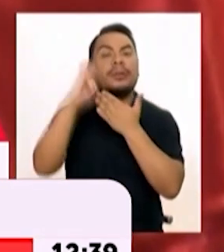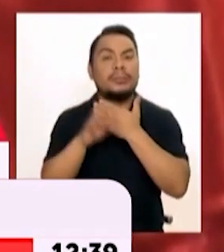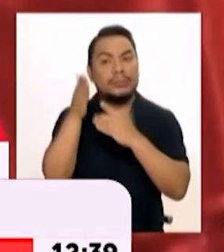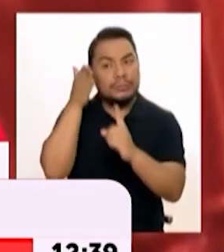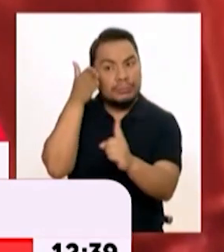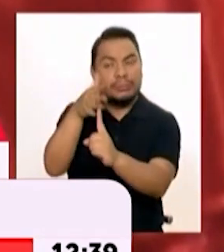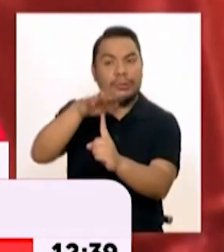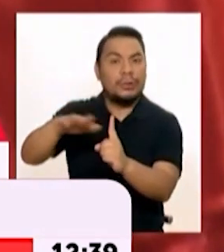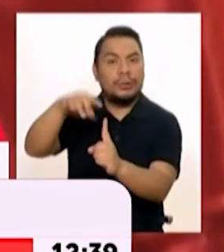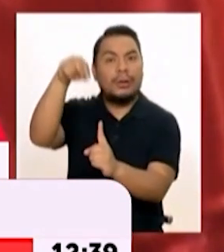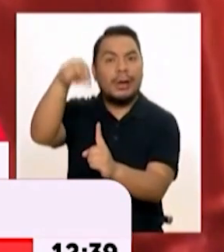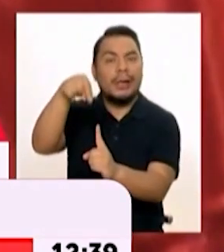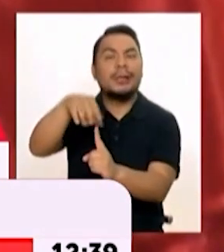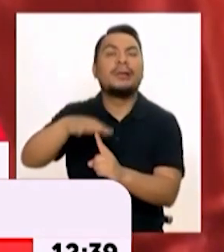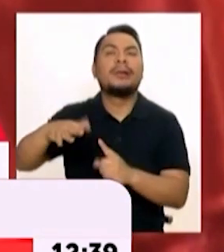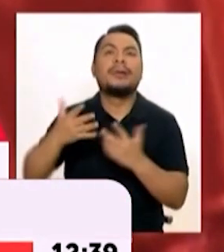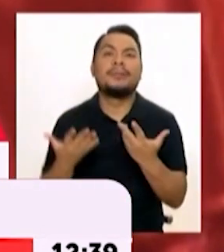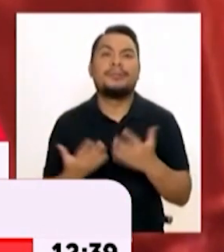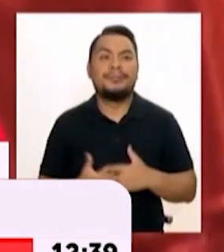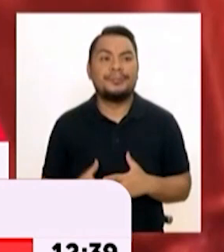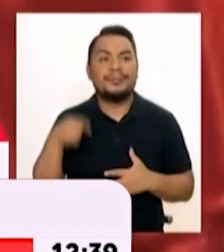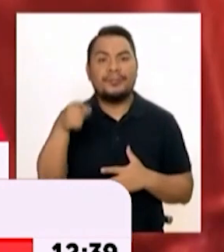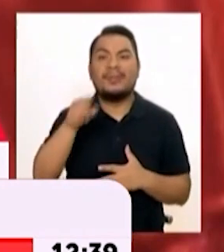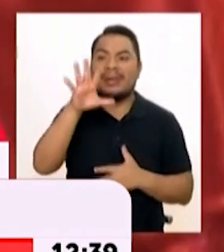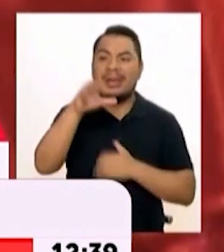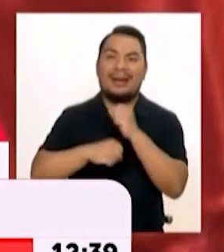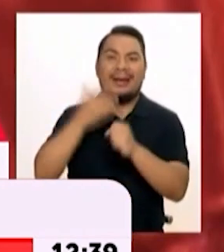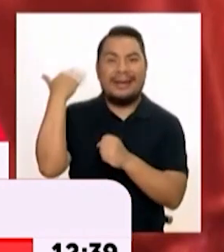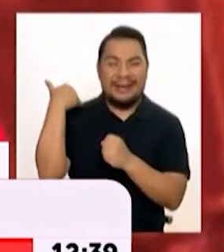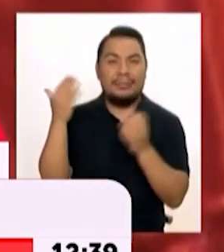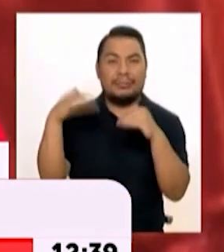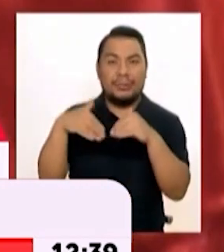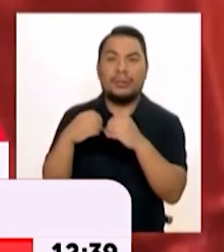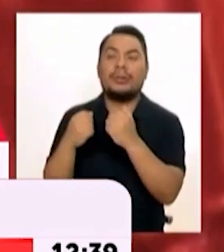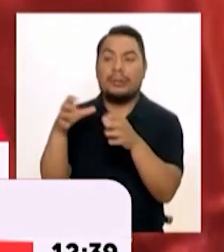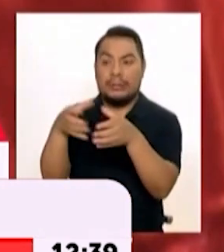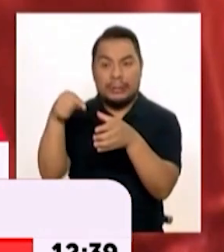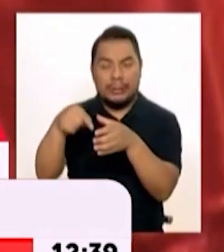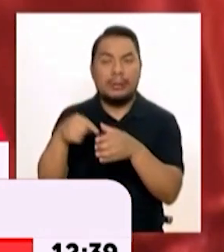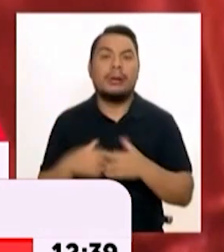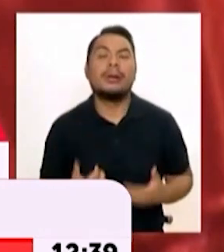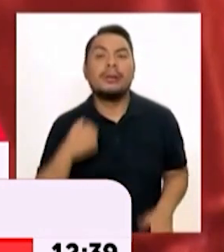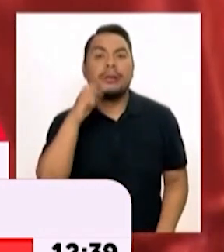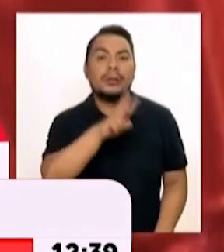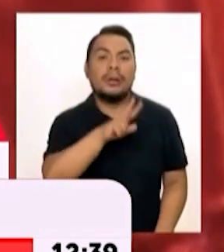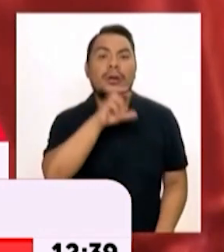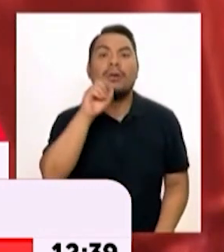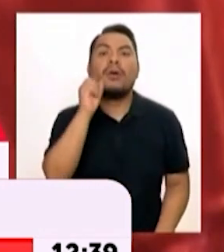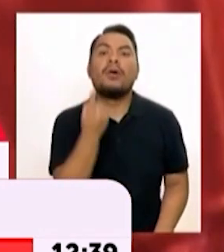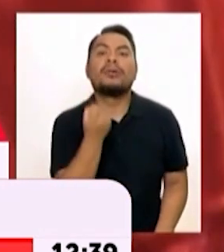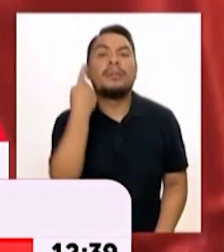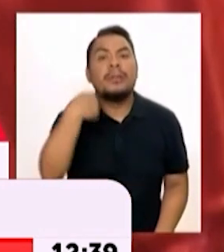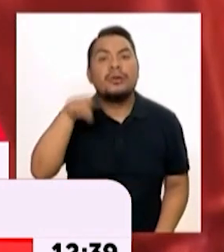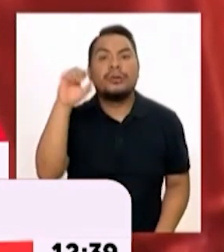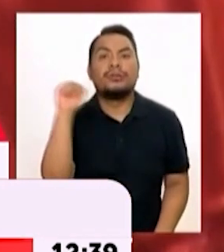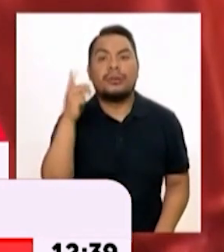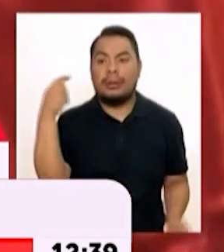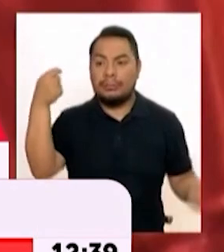90%, y respecto a enero del 2021 el aumento ha sido de 330%. Esto se